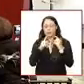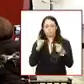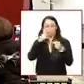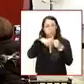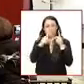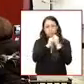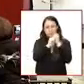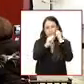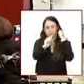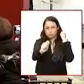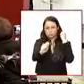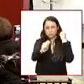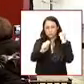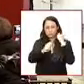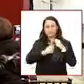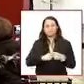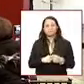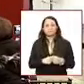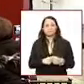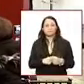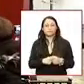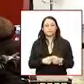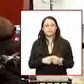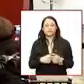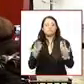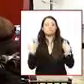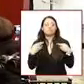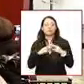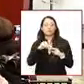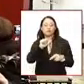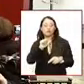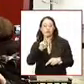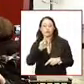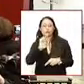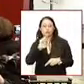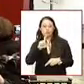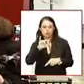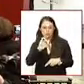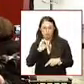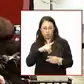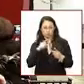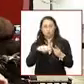Transporte e Infraestructura, al maestro Aurelio